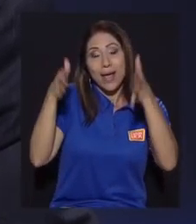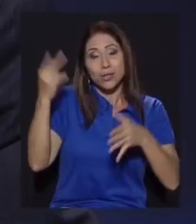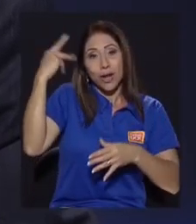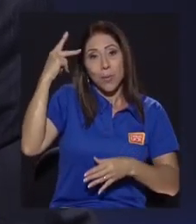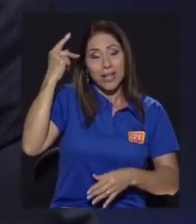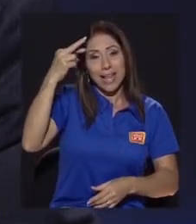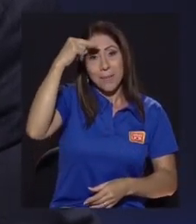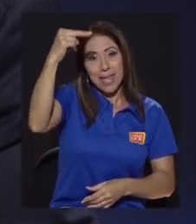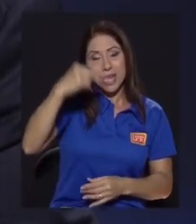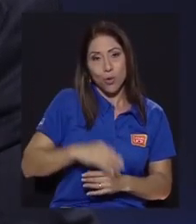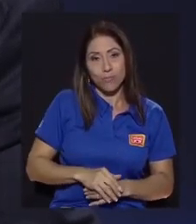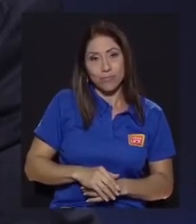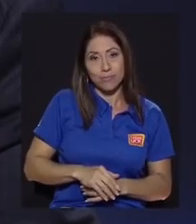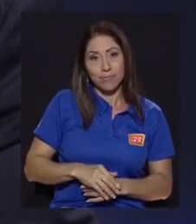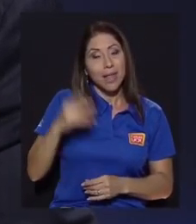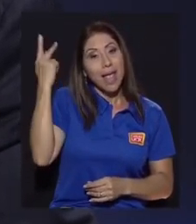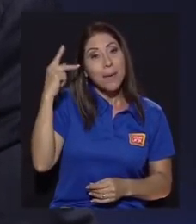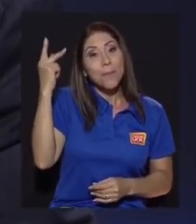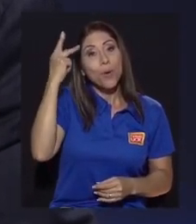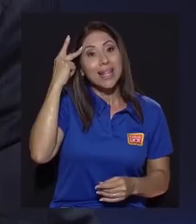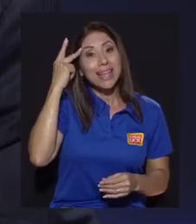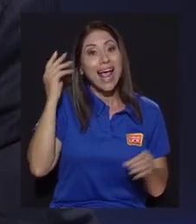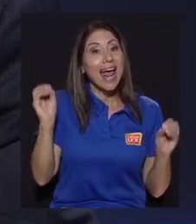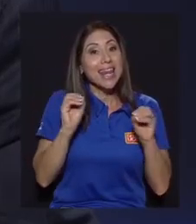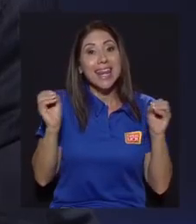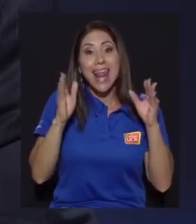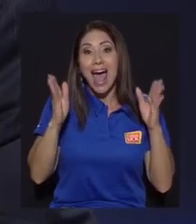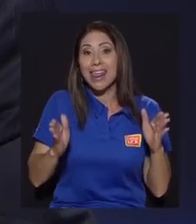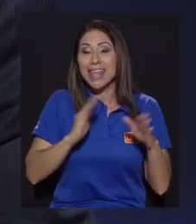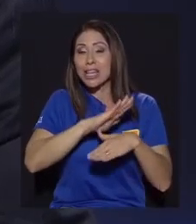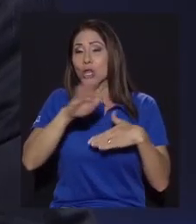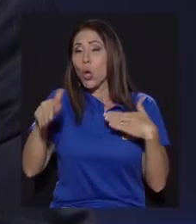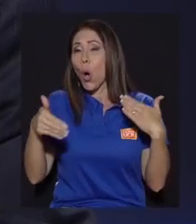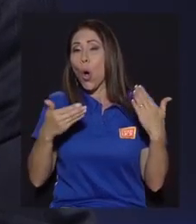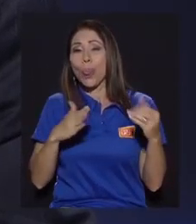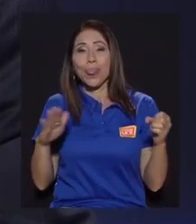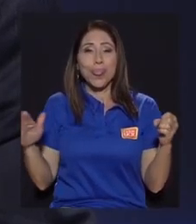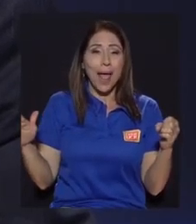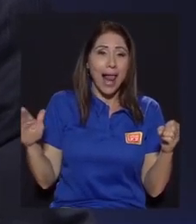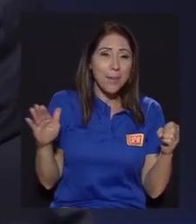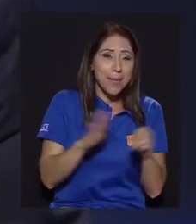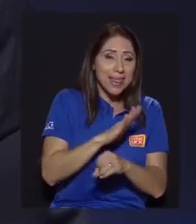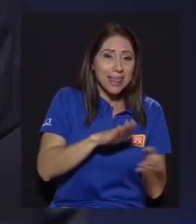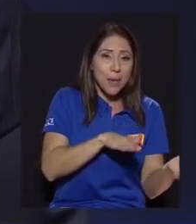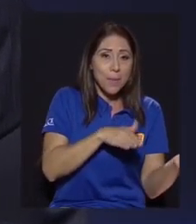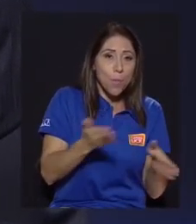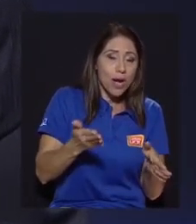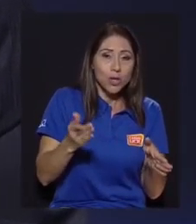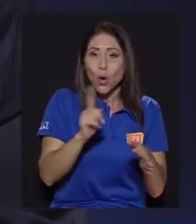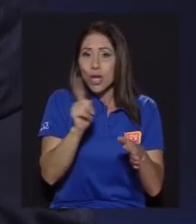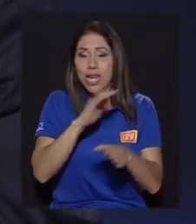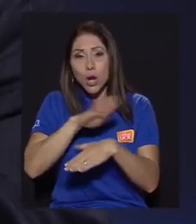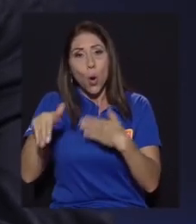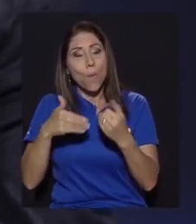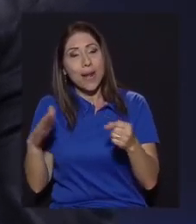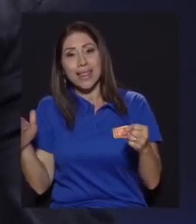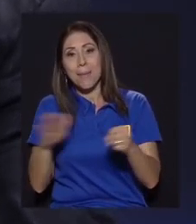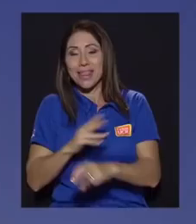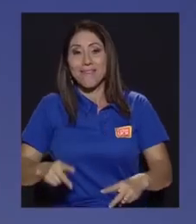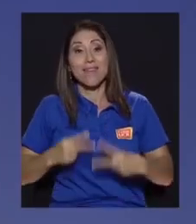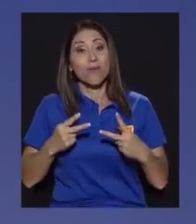en política nadie está totalmente muerto ni completamente vivo mientras